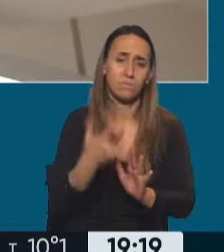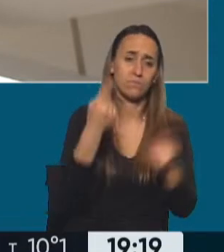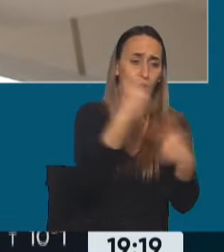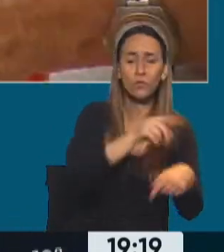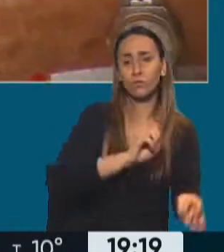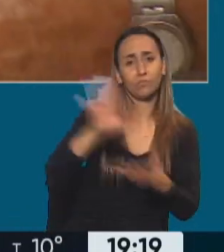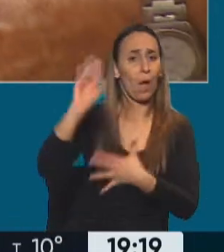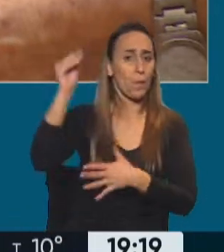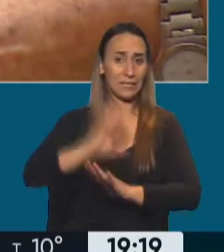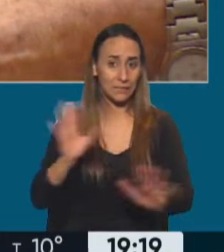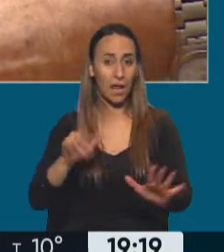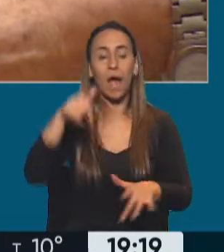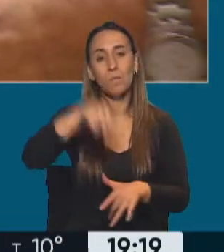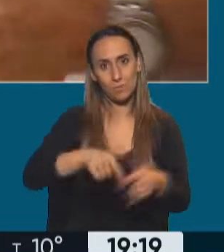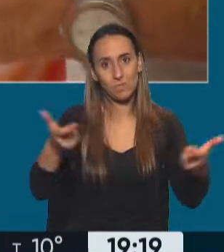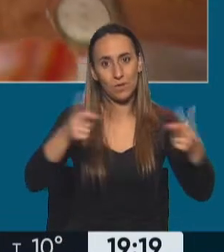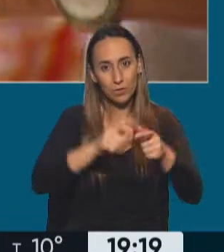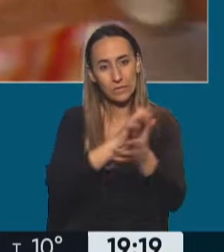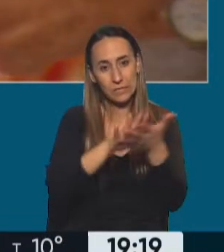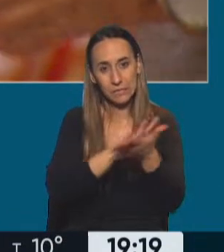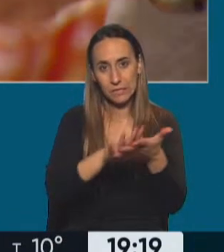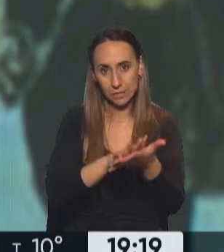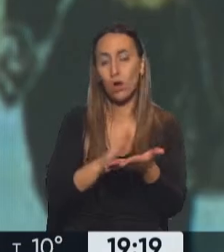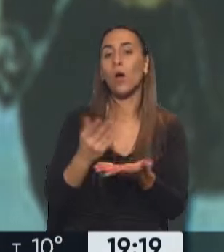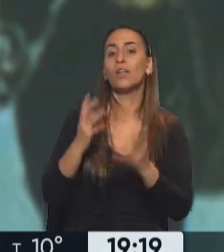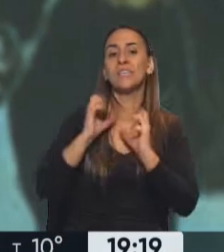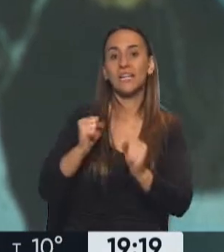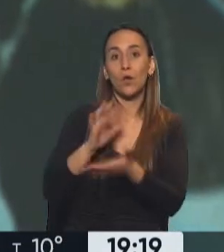nuevo secretario de Comercio y a partir de ahí las nuevas negociaciones. Bien, gracias, Nazarena.